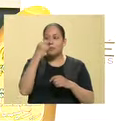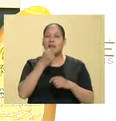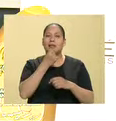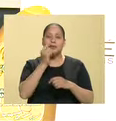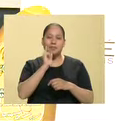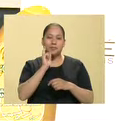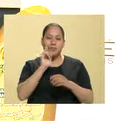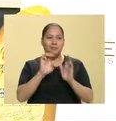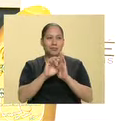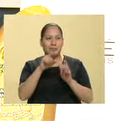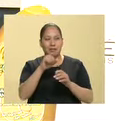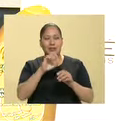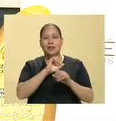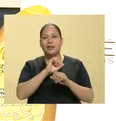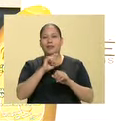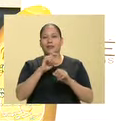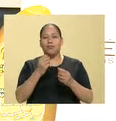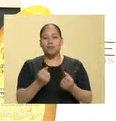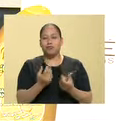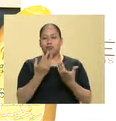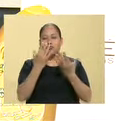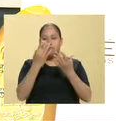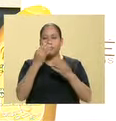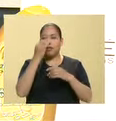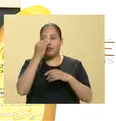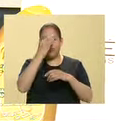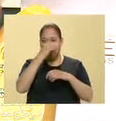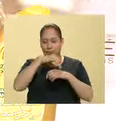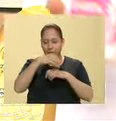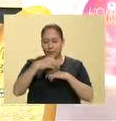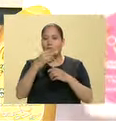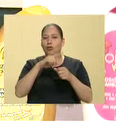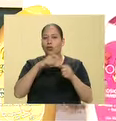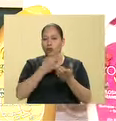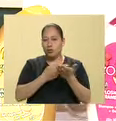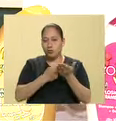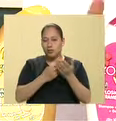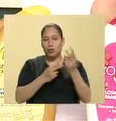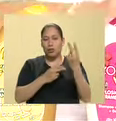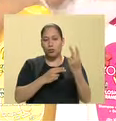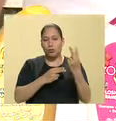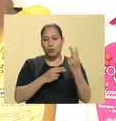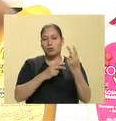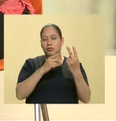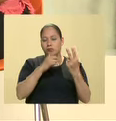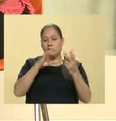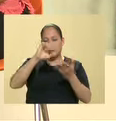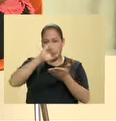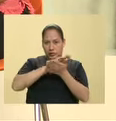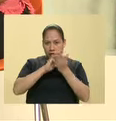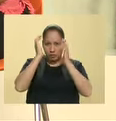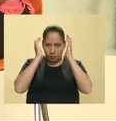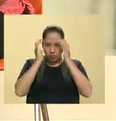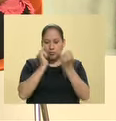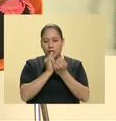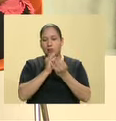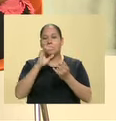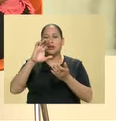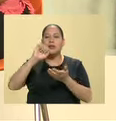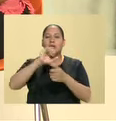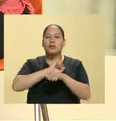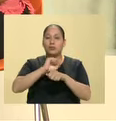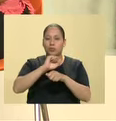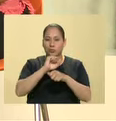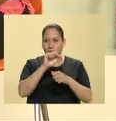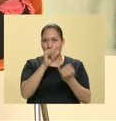ser este, que es la explosión de frambuesa y que es rosita, pero que también es 2 en 1, y el de coco, que puede ser utilizado para ambos o